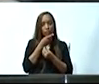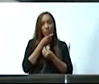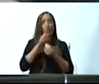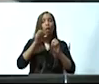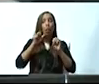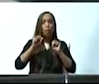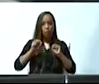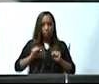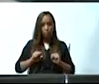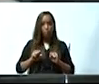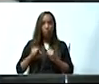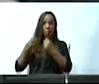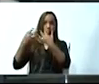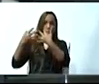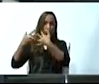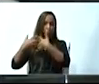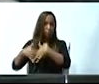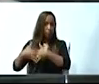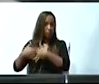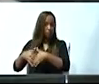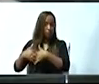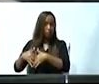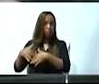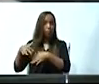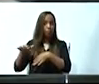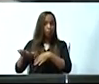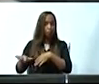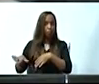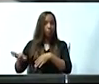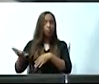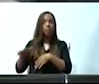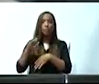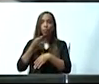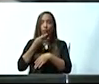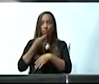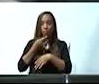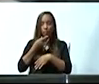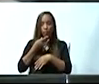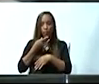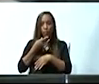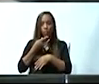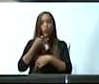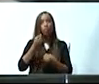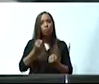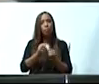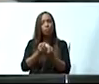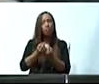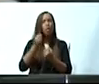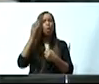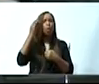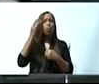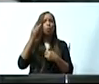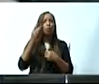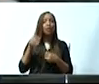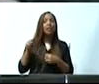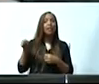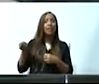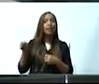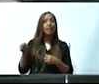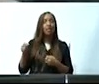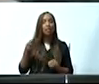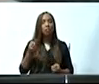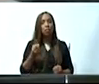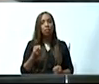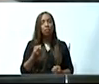a sanear el sector energético nacional por el hecho de que representa el 30% de la generación eléctrica